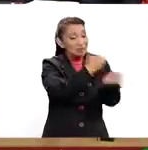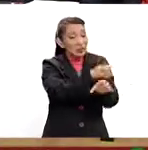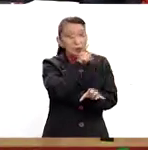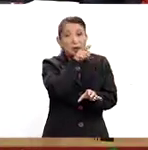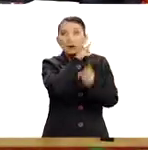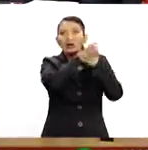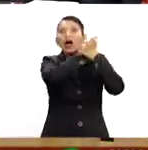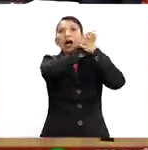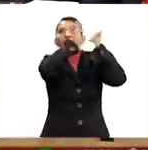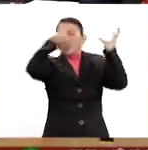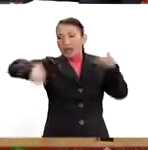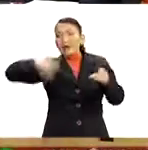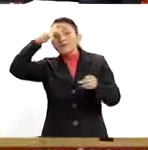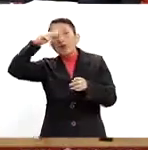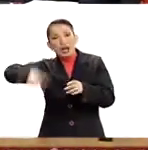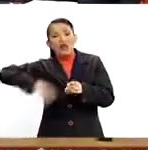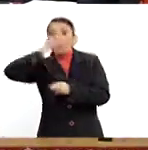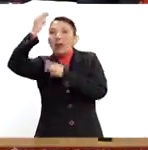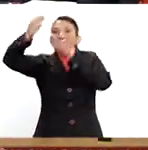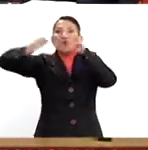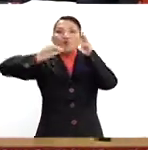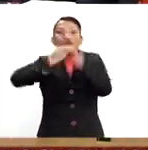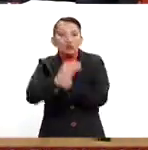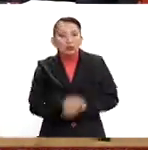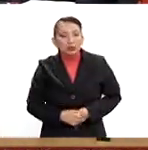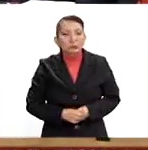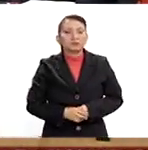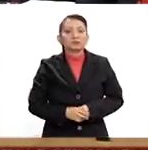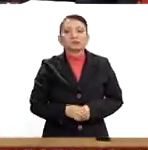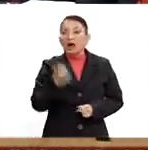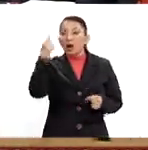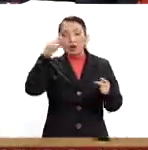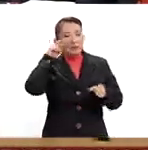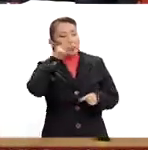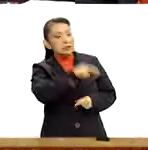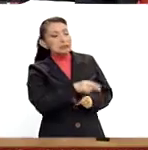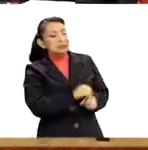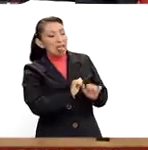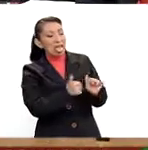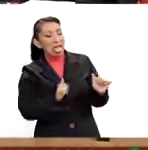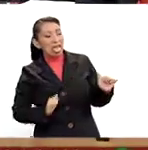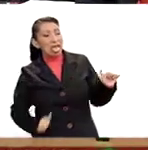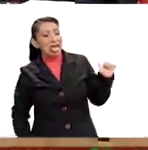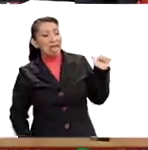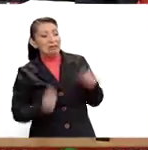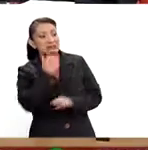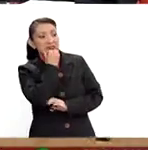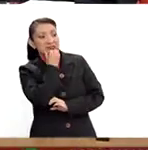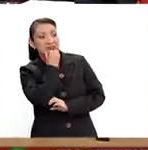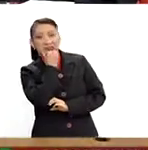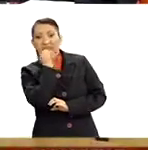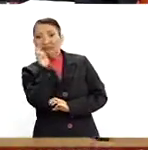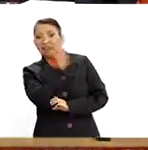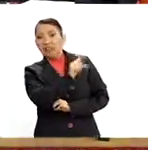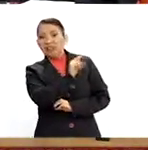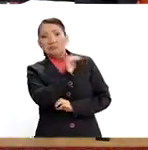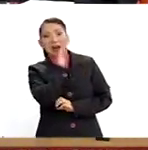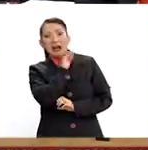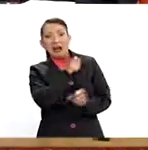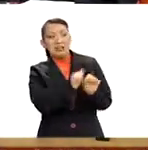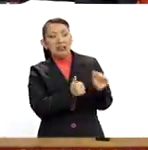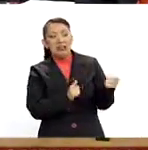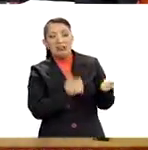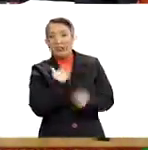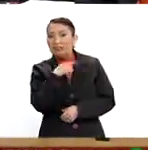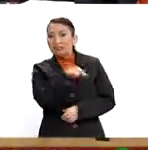Estados Unidos, en México y en el mundo, ¿no? Hay quienes lo ven como un retroceso ya hasta civilizatorio, ¿no? Por todo